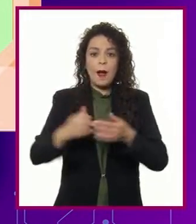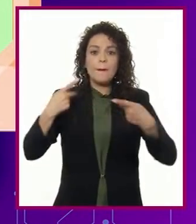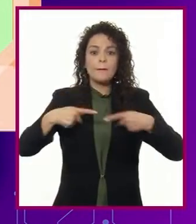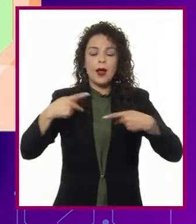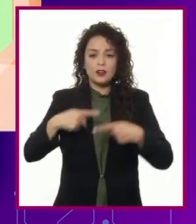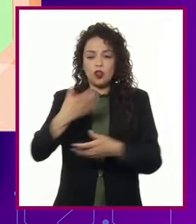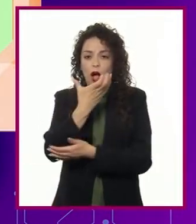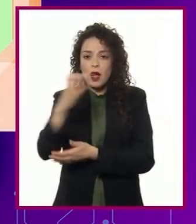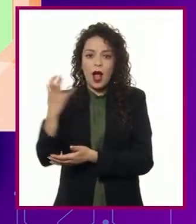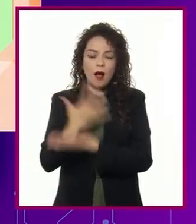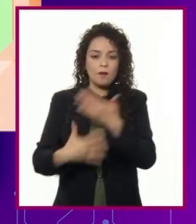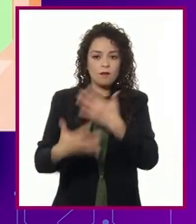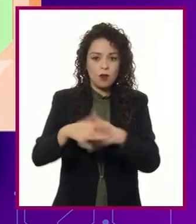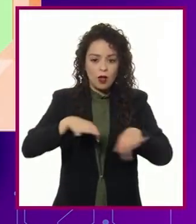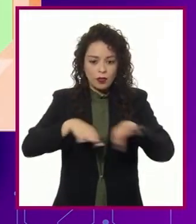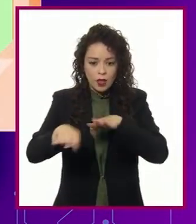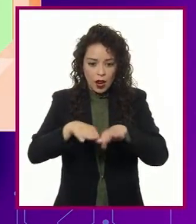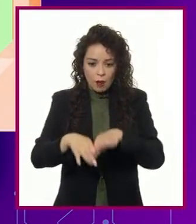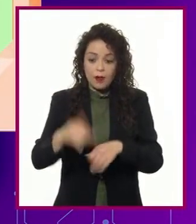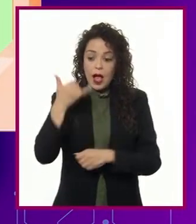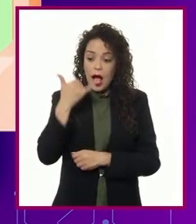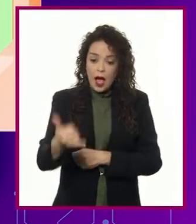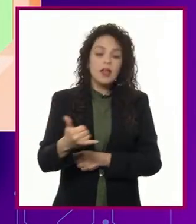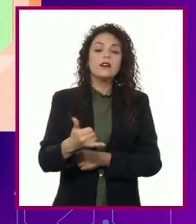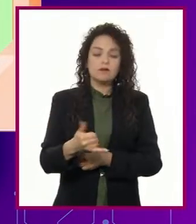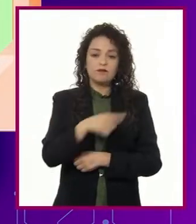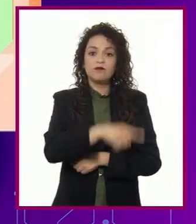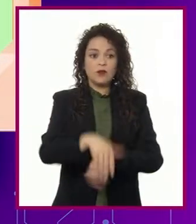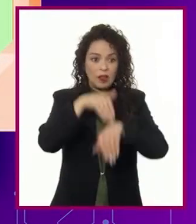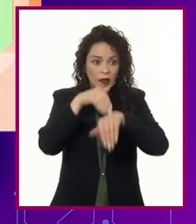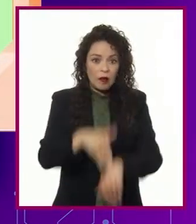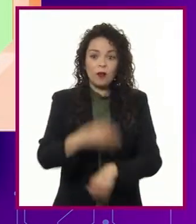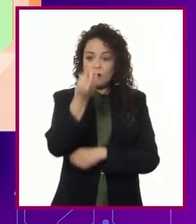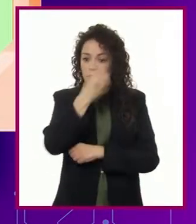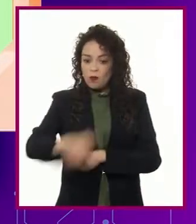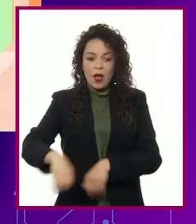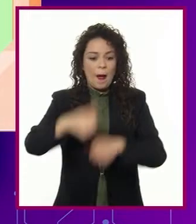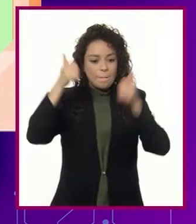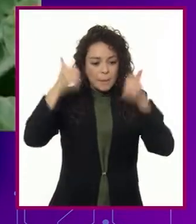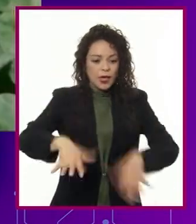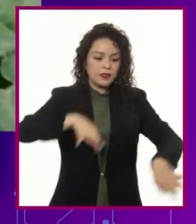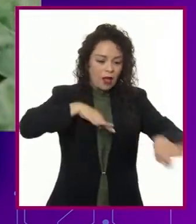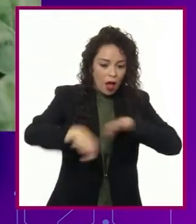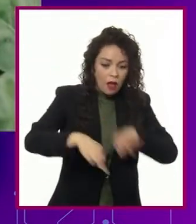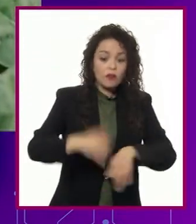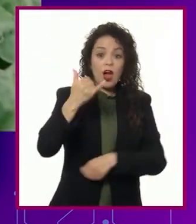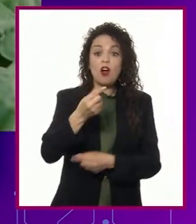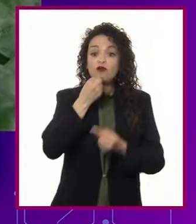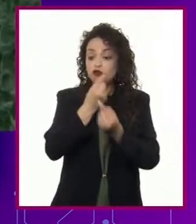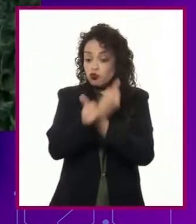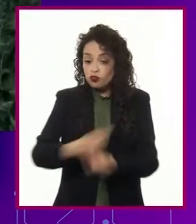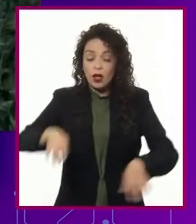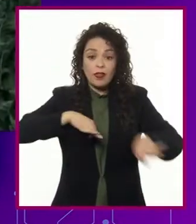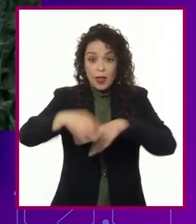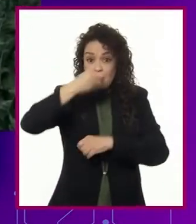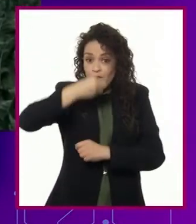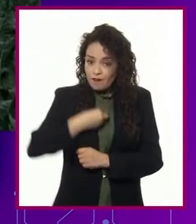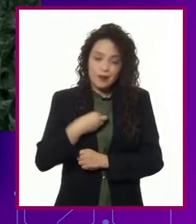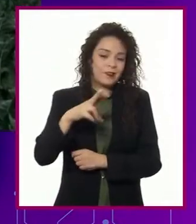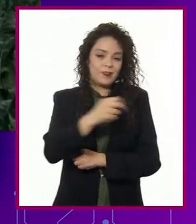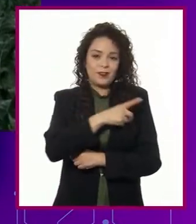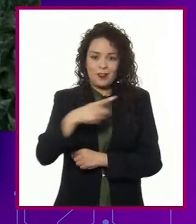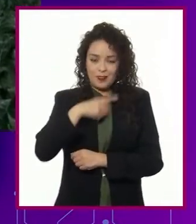condiciones laborales dignas y el rechazo al trabajo forzoso y al trabajo infantil. La segunda implicación es